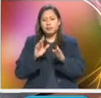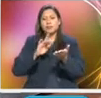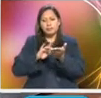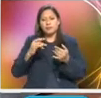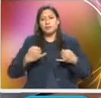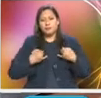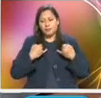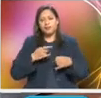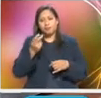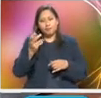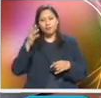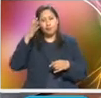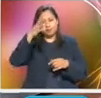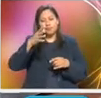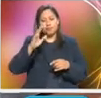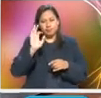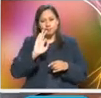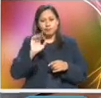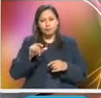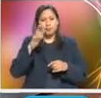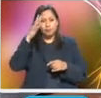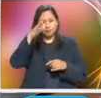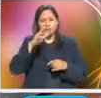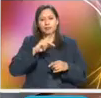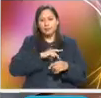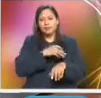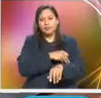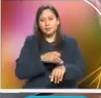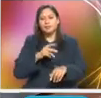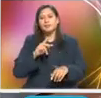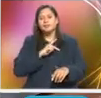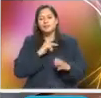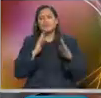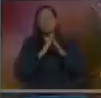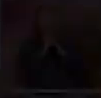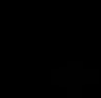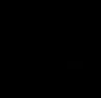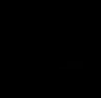adolescentes, que son el futuro también de nuestra familia, de nuestra casa, de nuestro país.